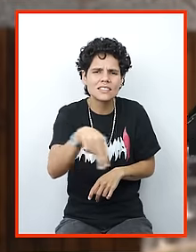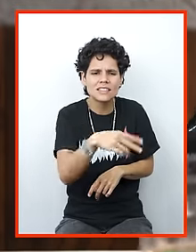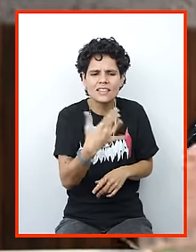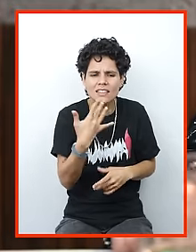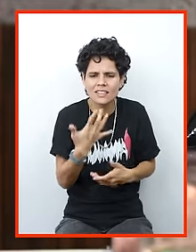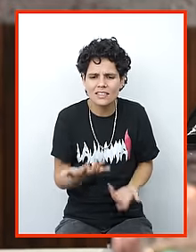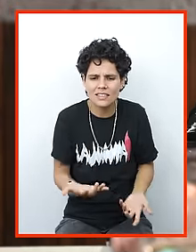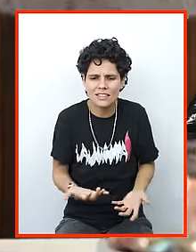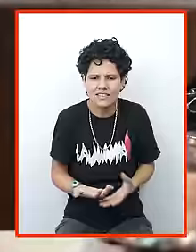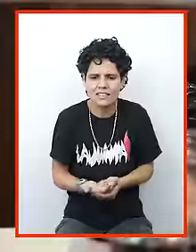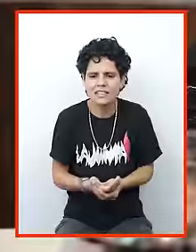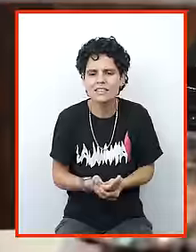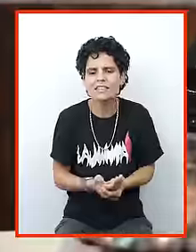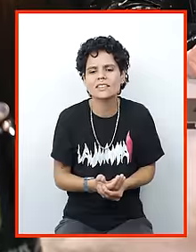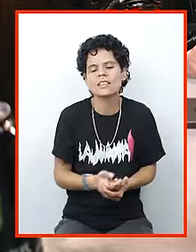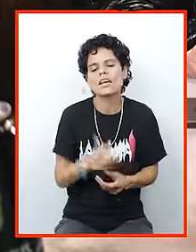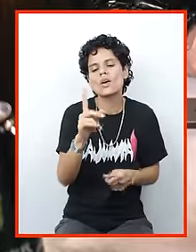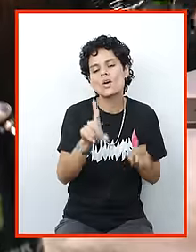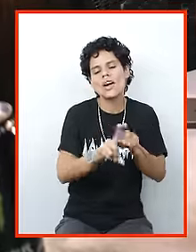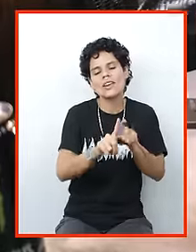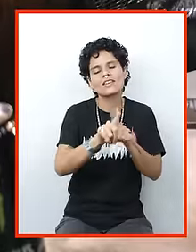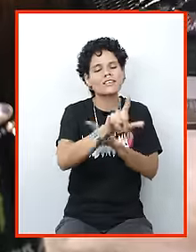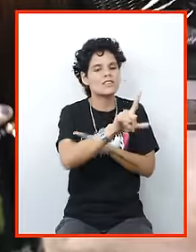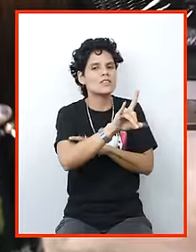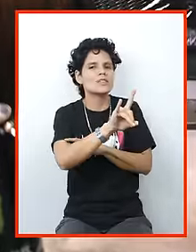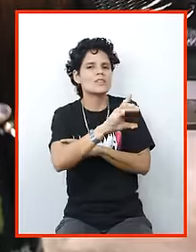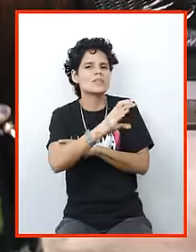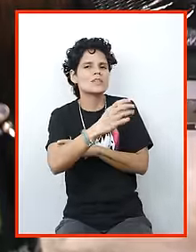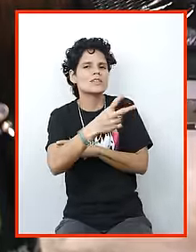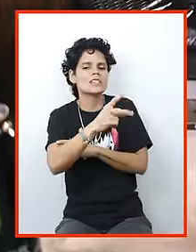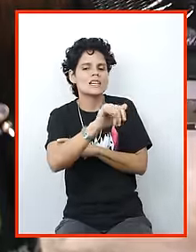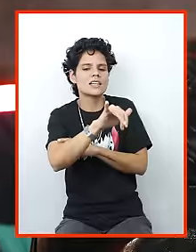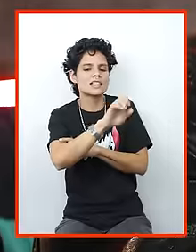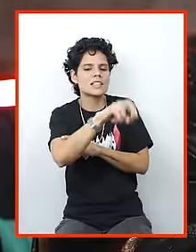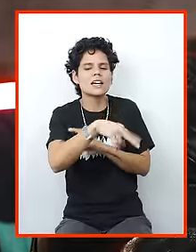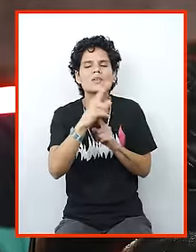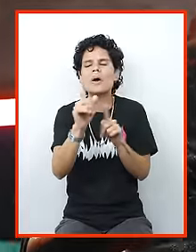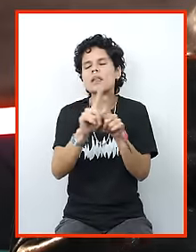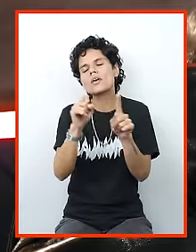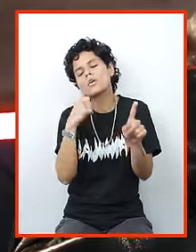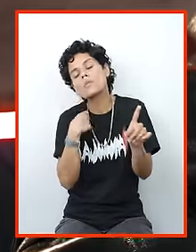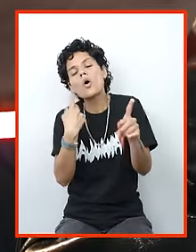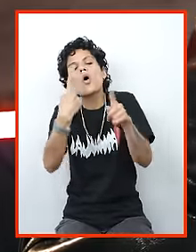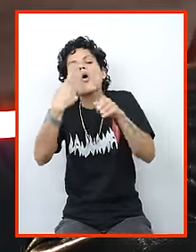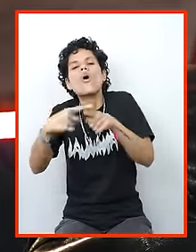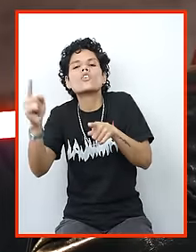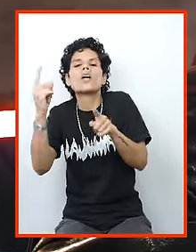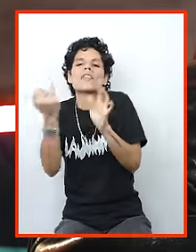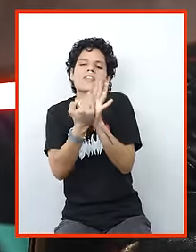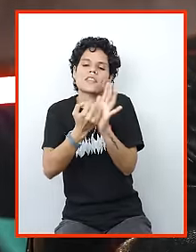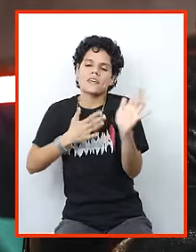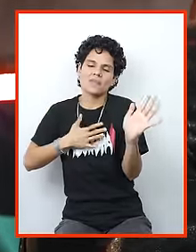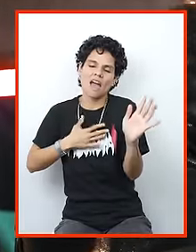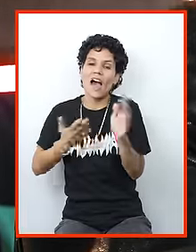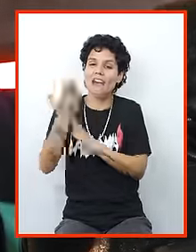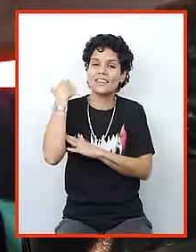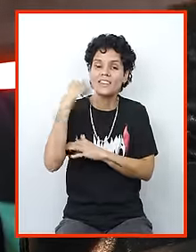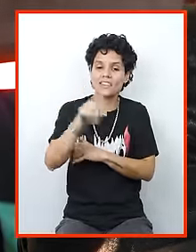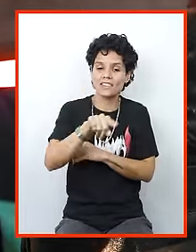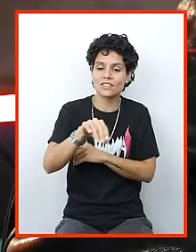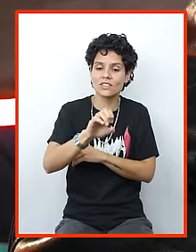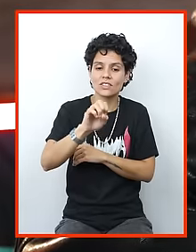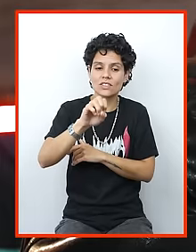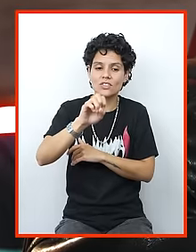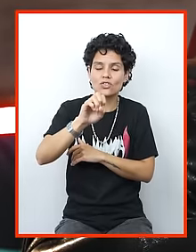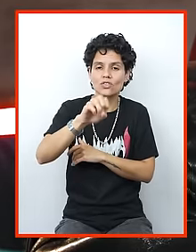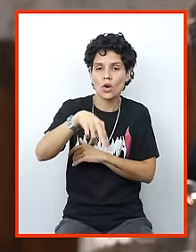que eso me tiene un poco emocionado. ¿Qué es Lil Chayanne? Lil Chayanne no es como un alter ego, o sea, más que eso es como... una chava que me puse, que yo antes me ponía en los tiempos de